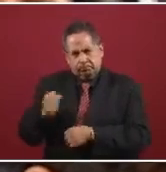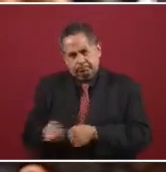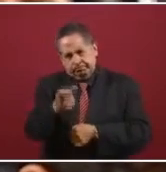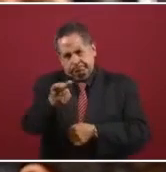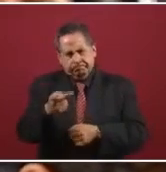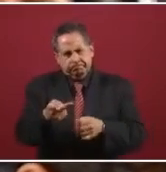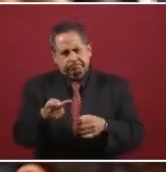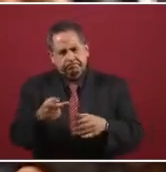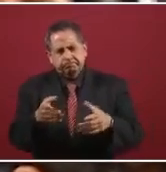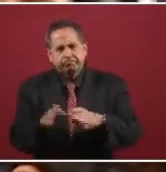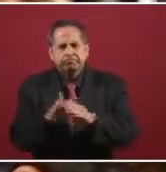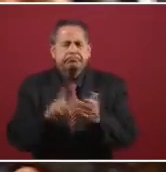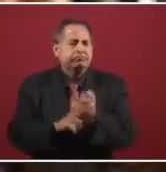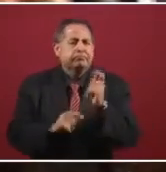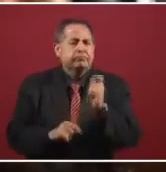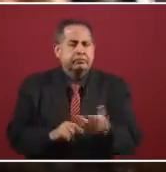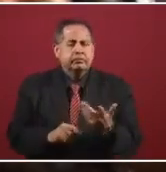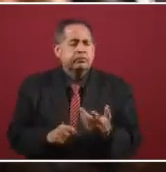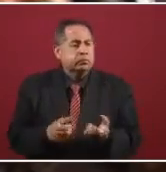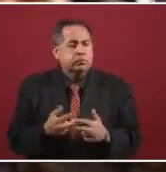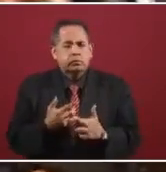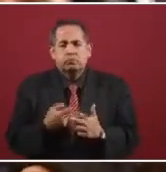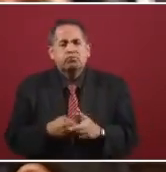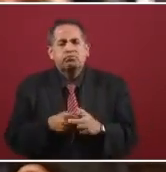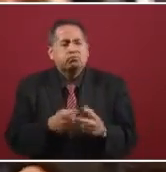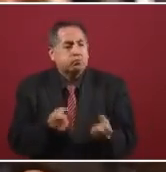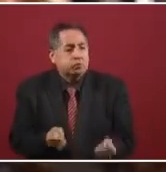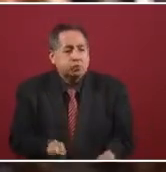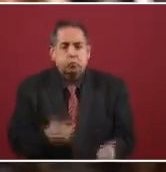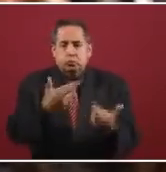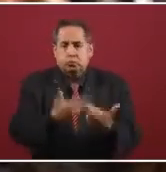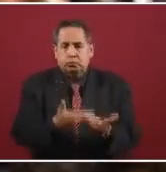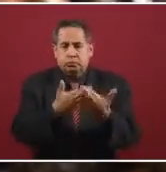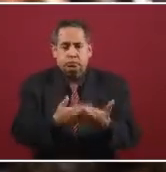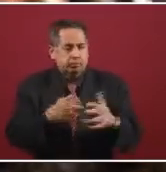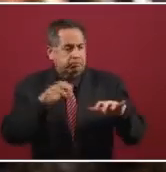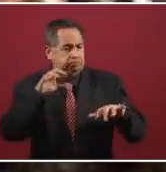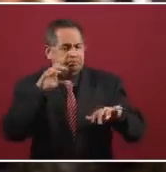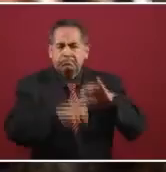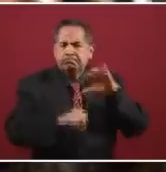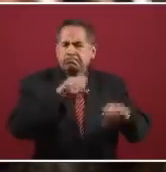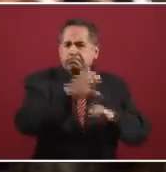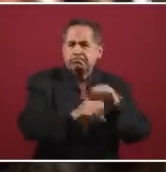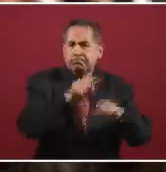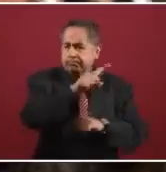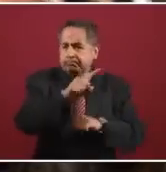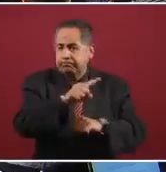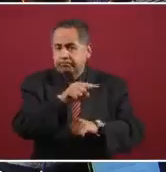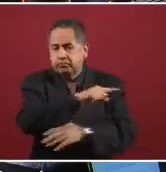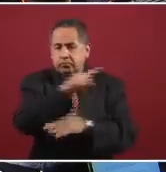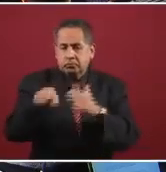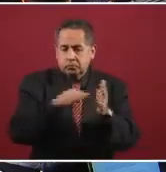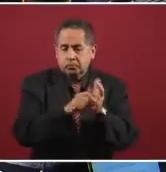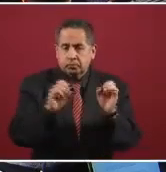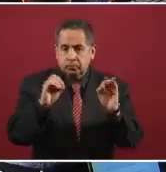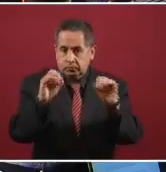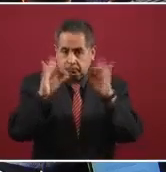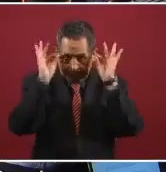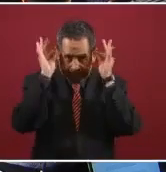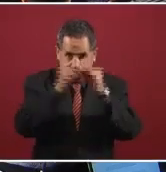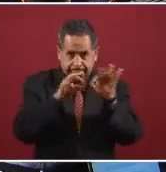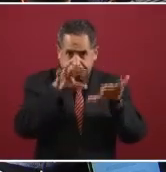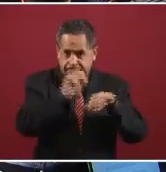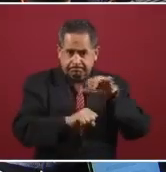mañanera sobre las cifras de los detenidos mexicanos en estos centros de detención. Usted